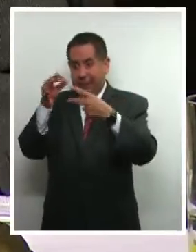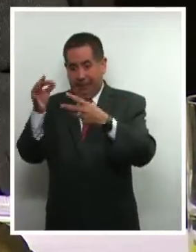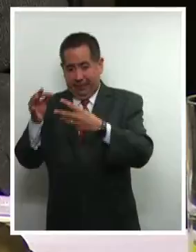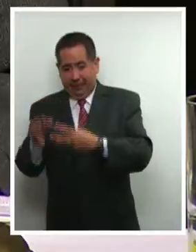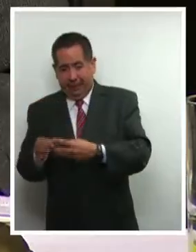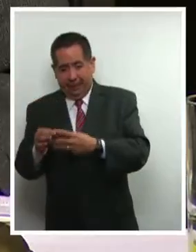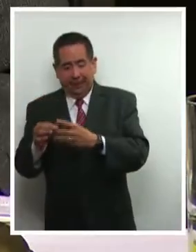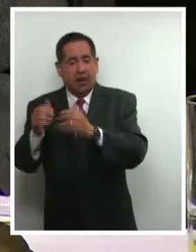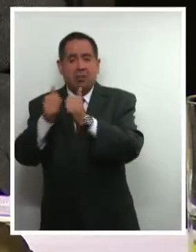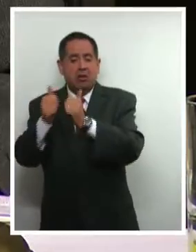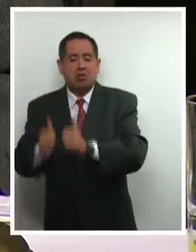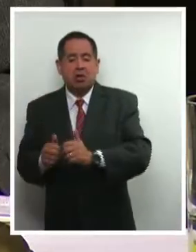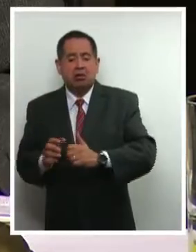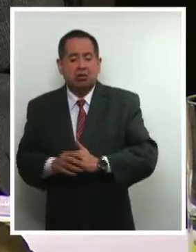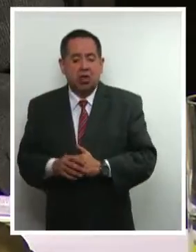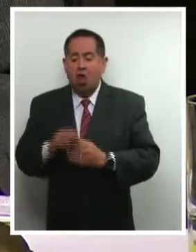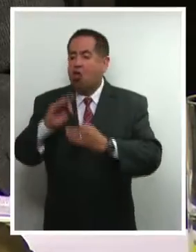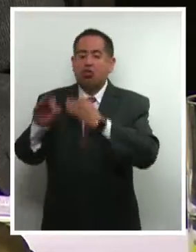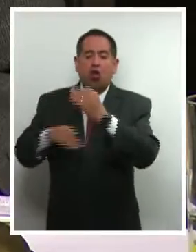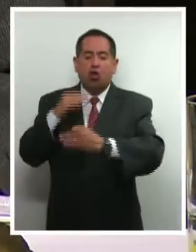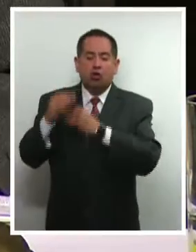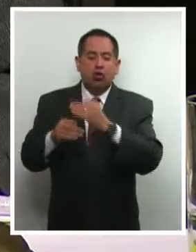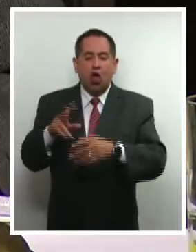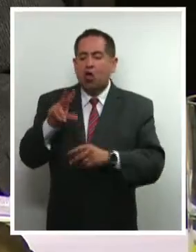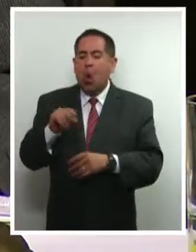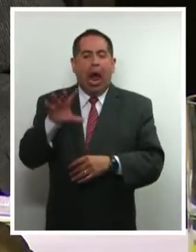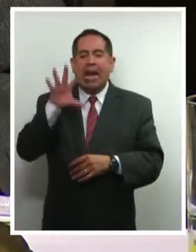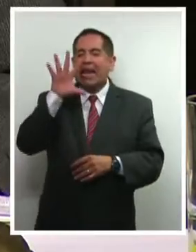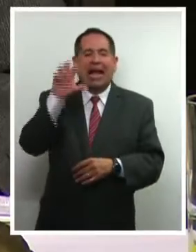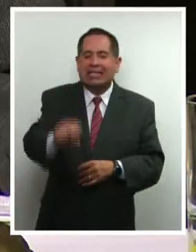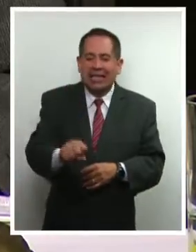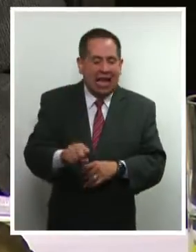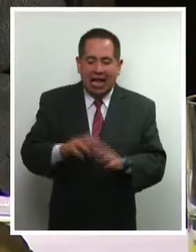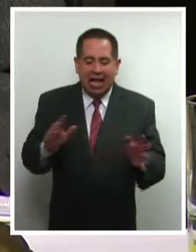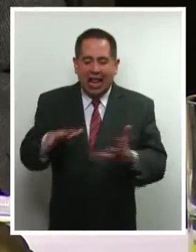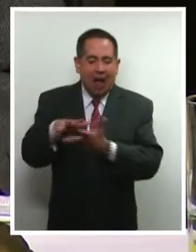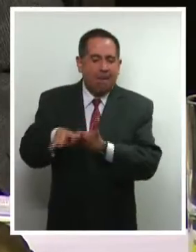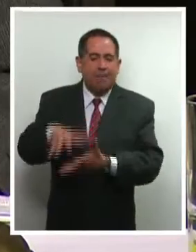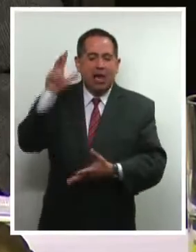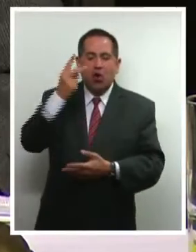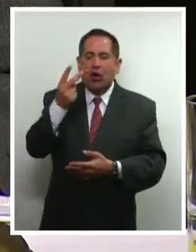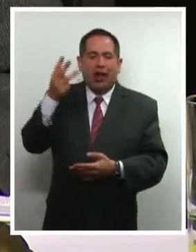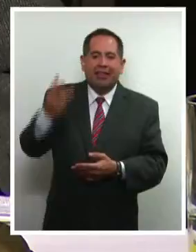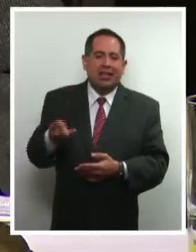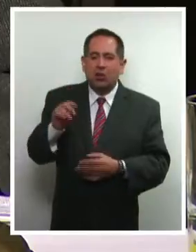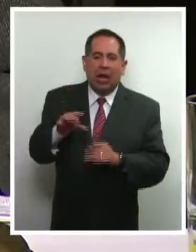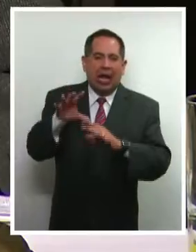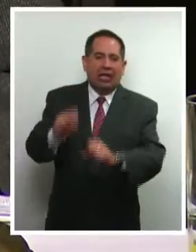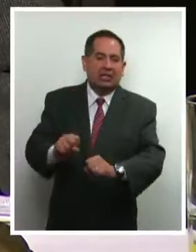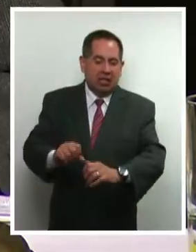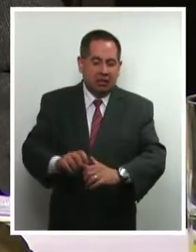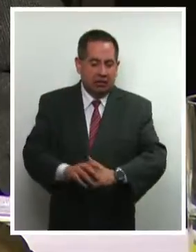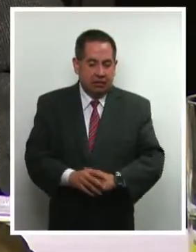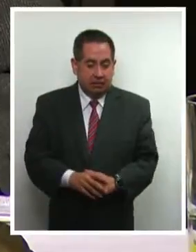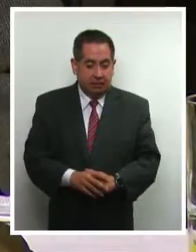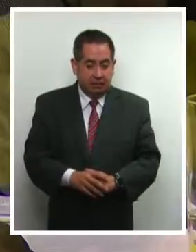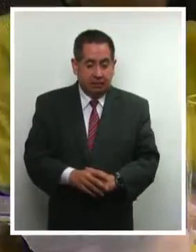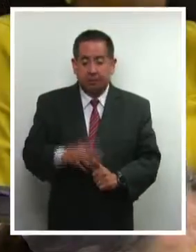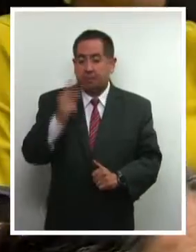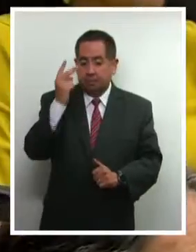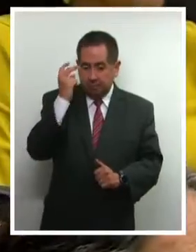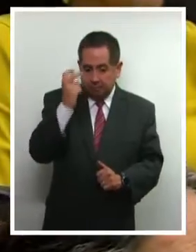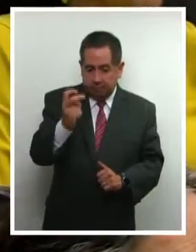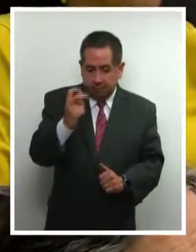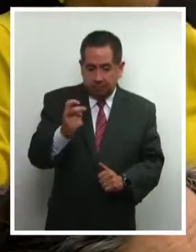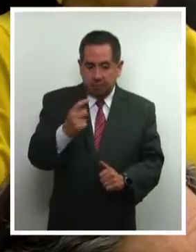en lo particular, todos no alcanzarían la mayoría calificada. Por